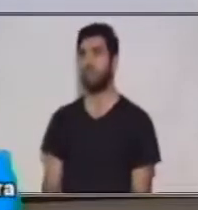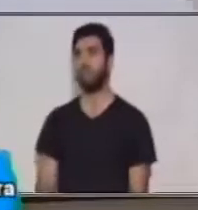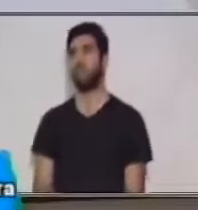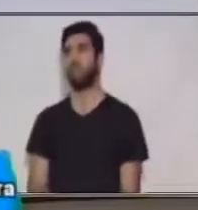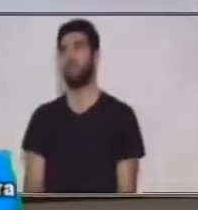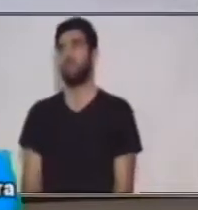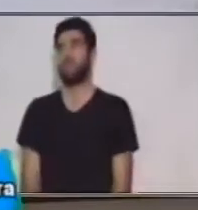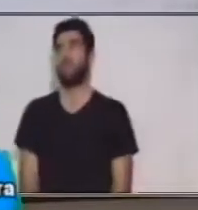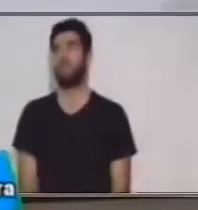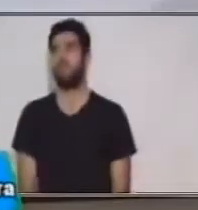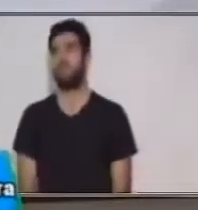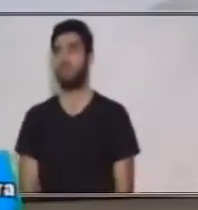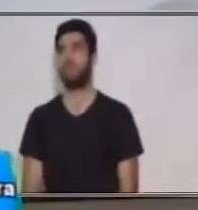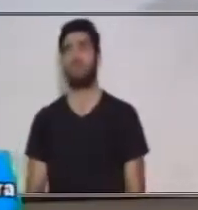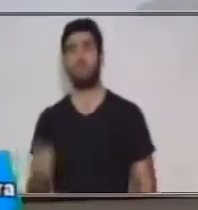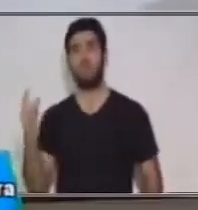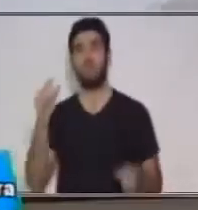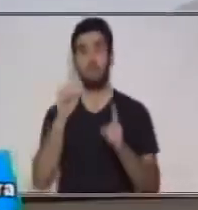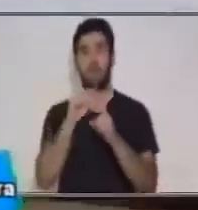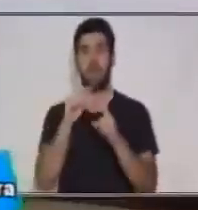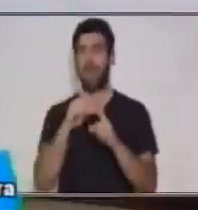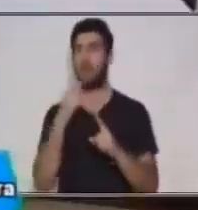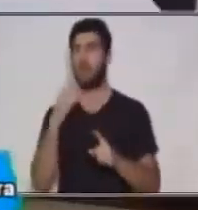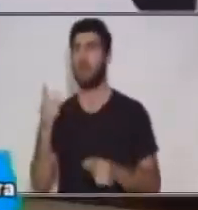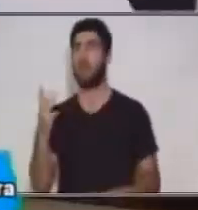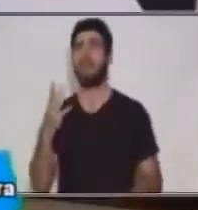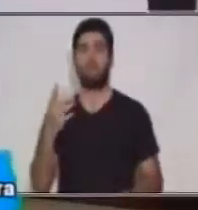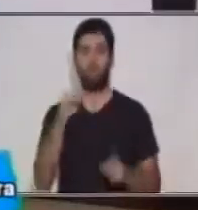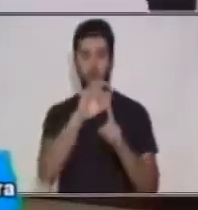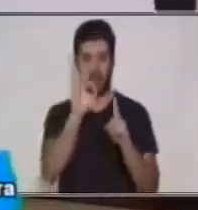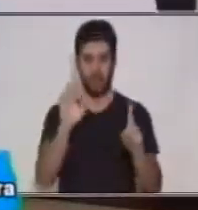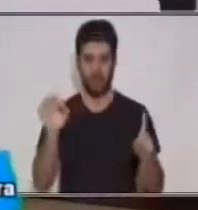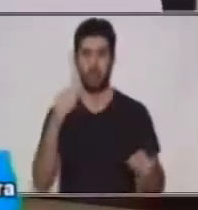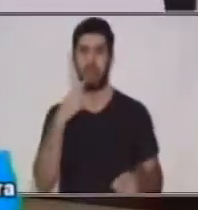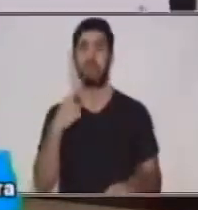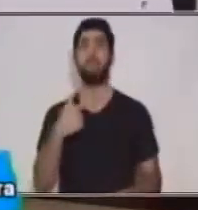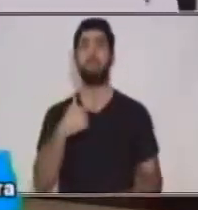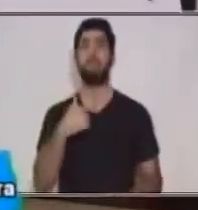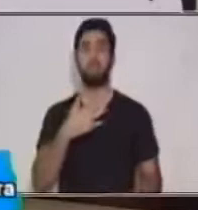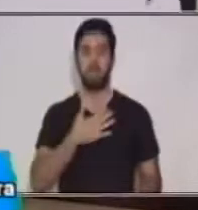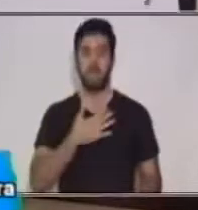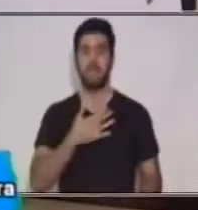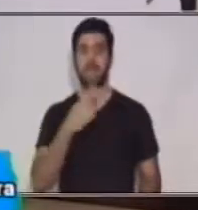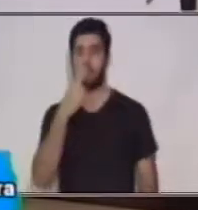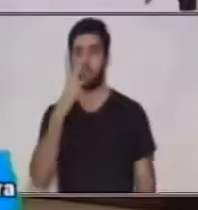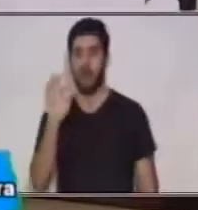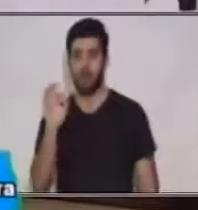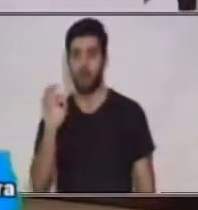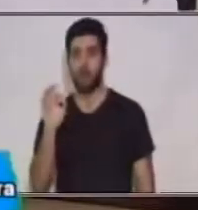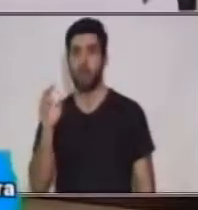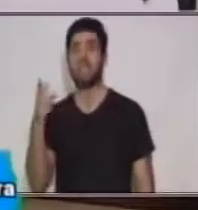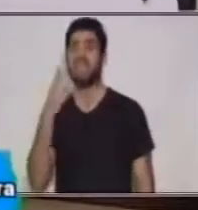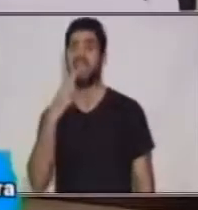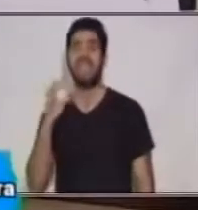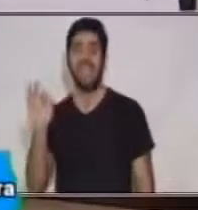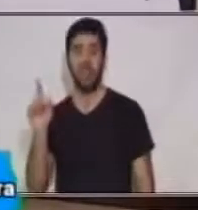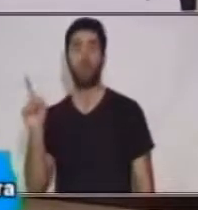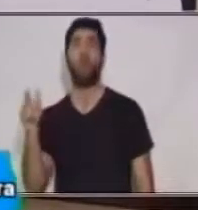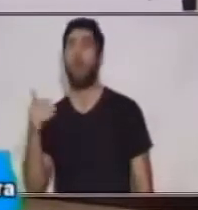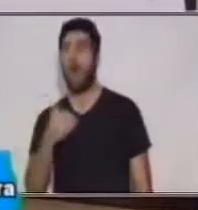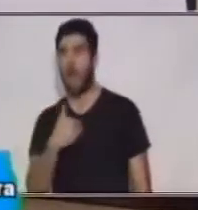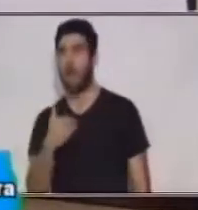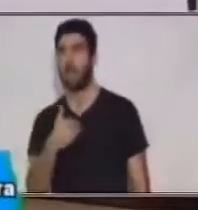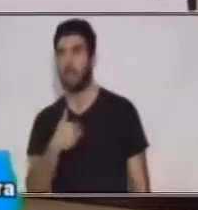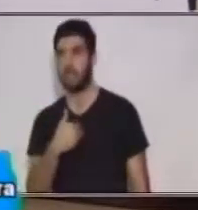una palabra. La palabra es, mi hermano tiene hijos. Fíjate bien pues, mi hermano tiene